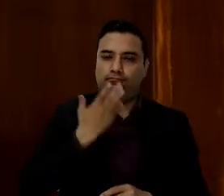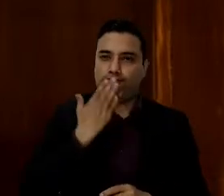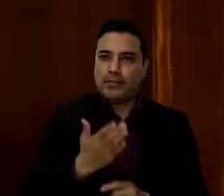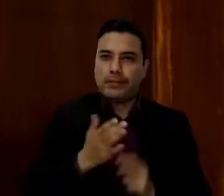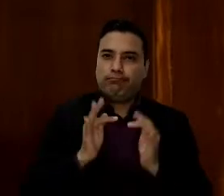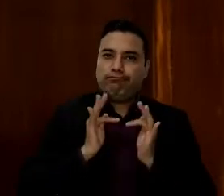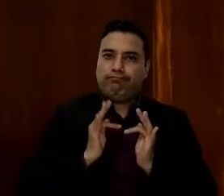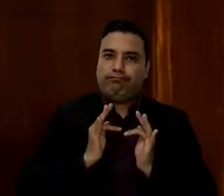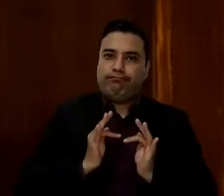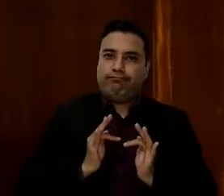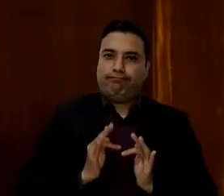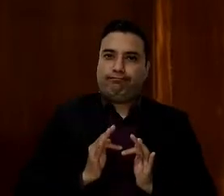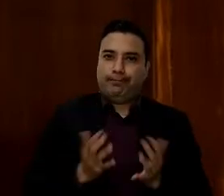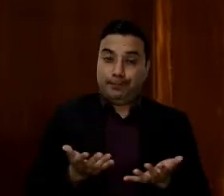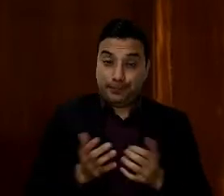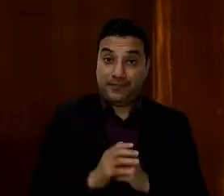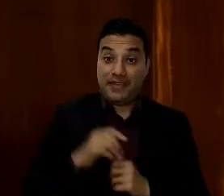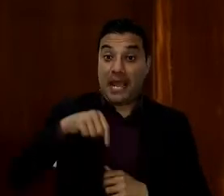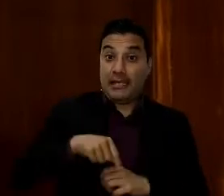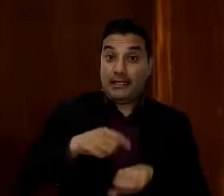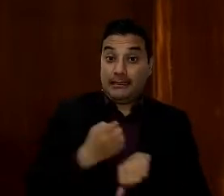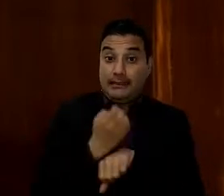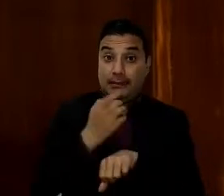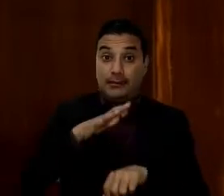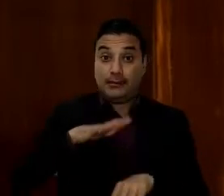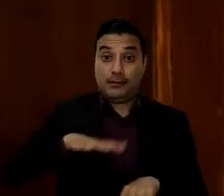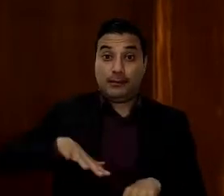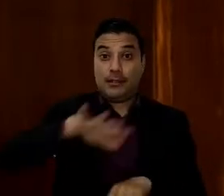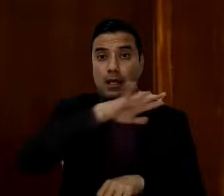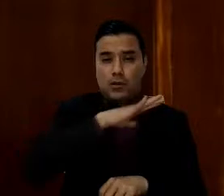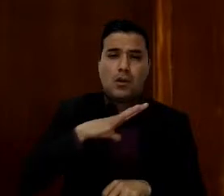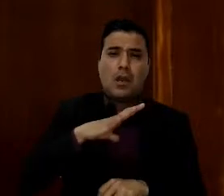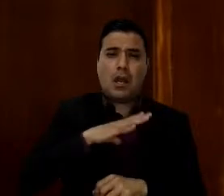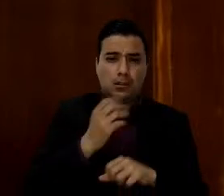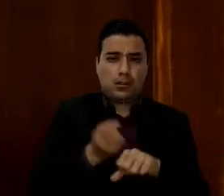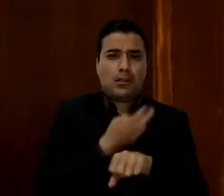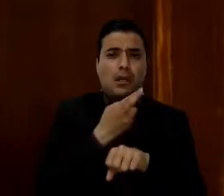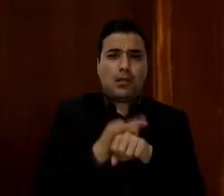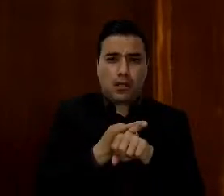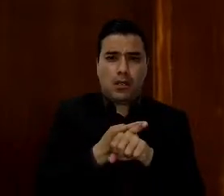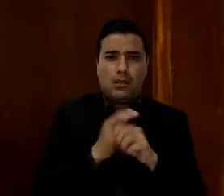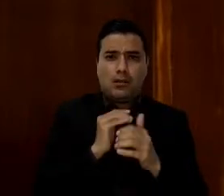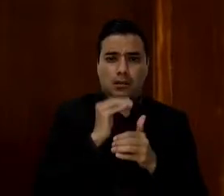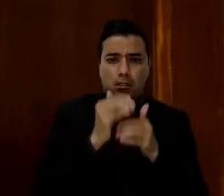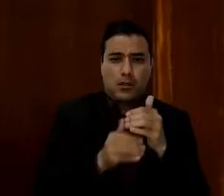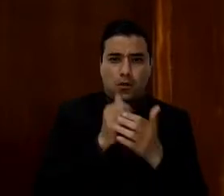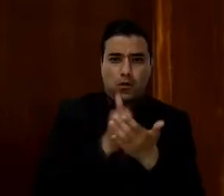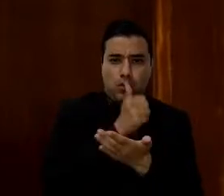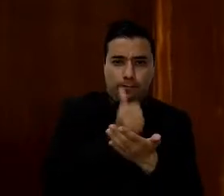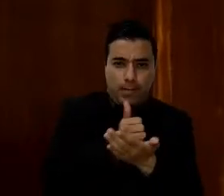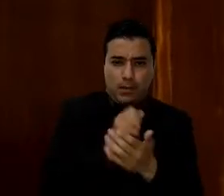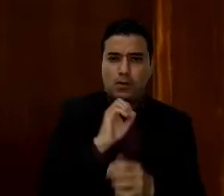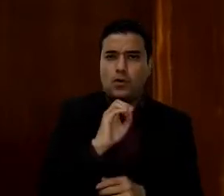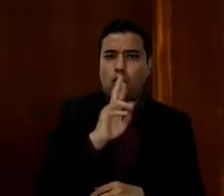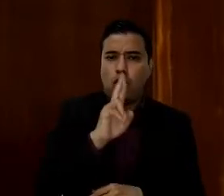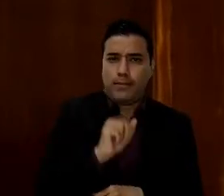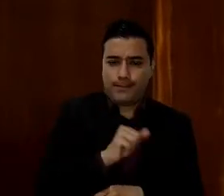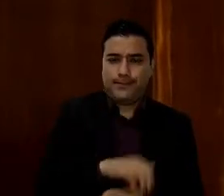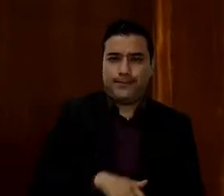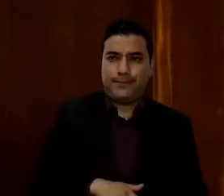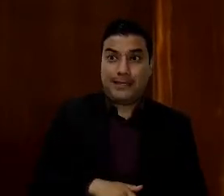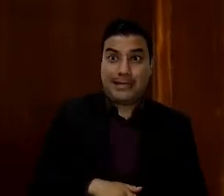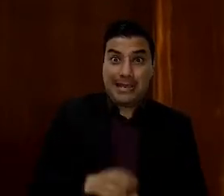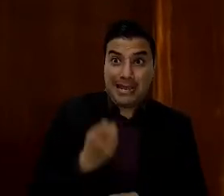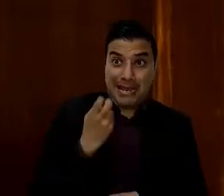este sentido, en nuestra entidad se cuenta con la Secretaría de Desarrollo Urbano y Obra, la